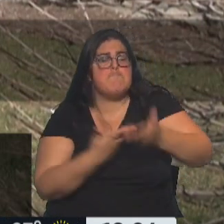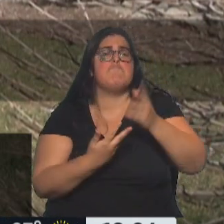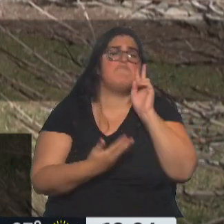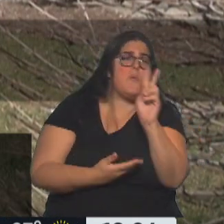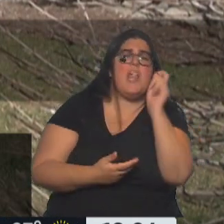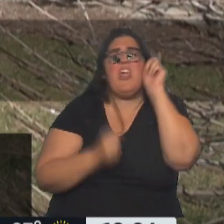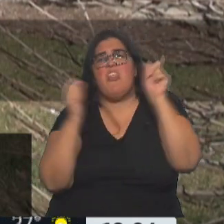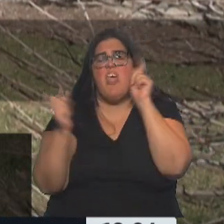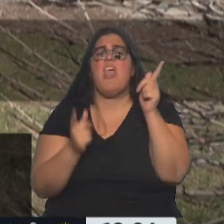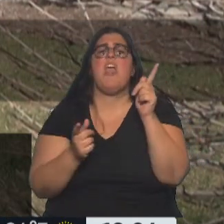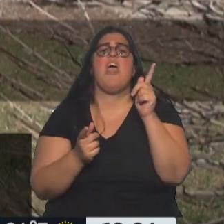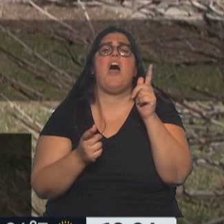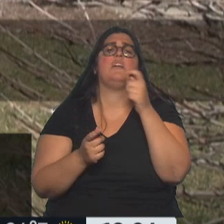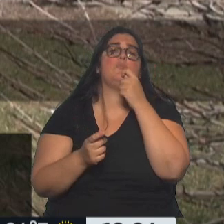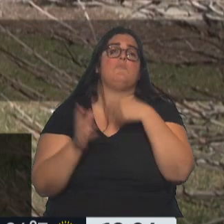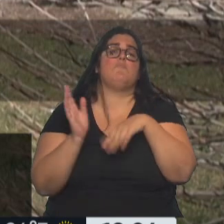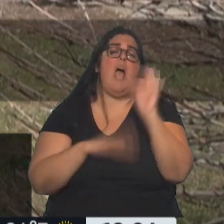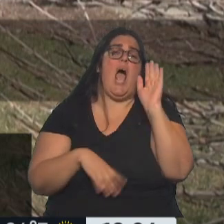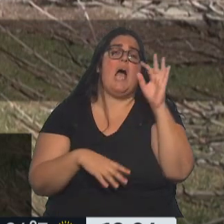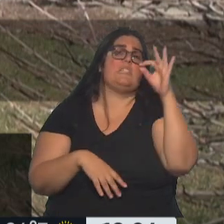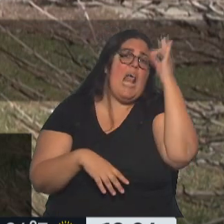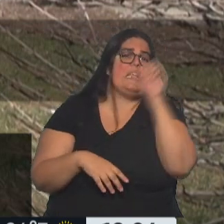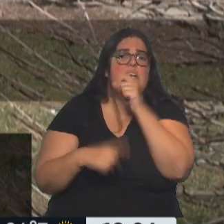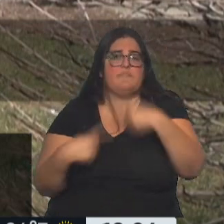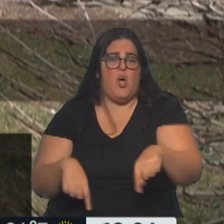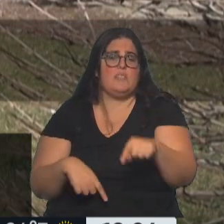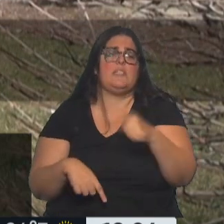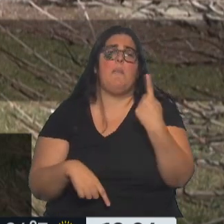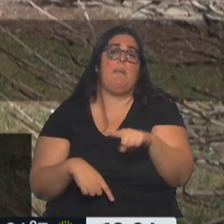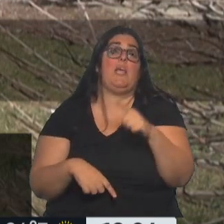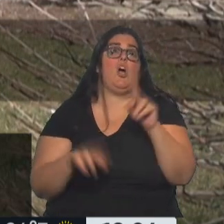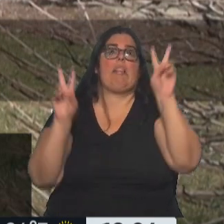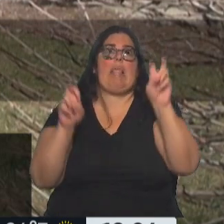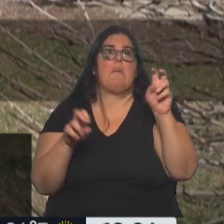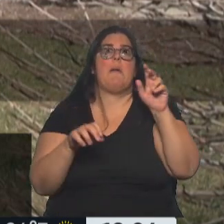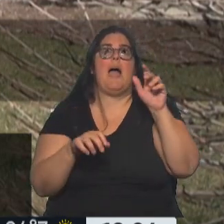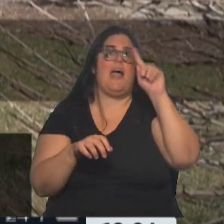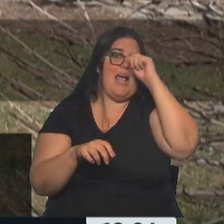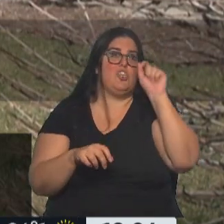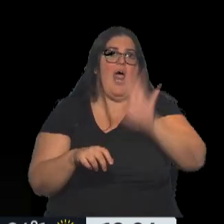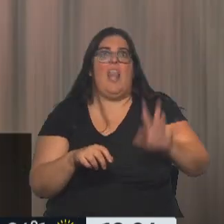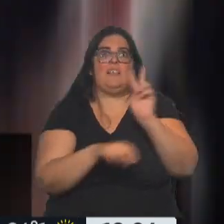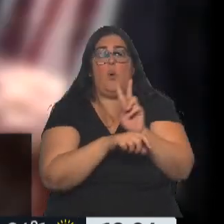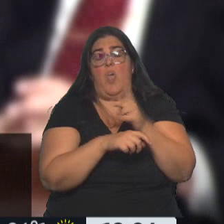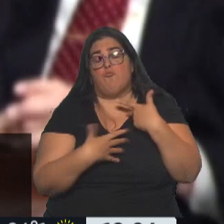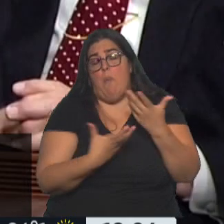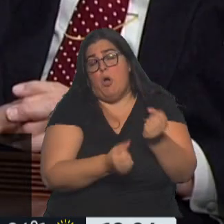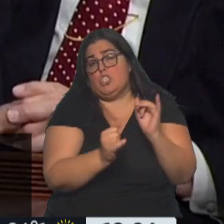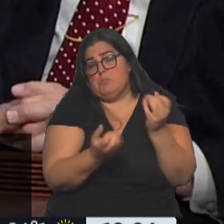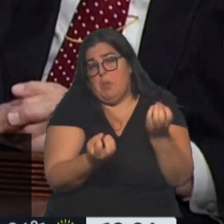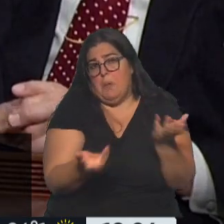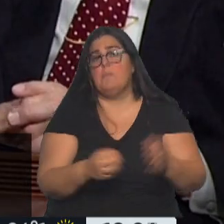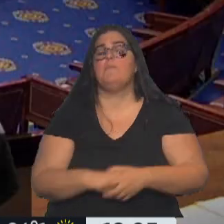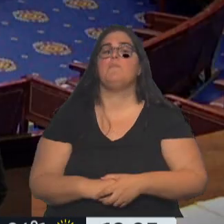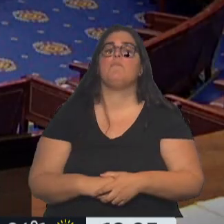artist. But if it's helping national security, then I guess I'm for it. But